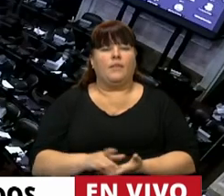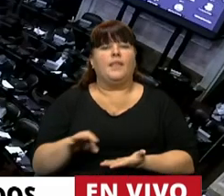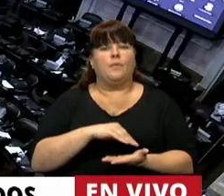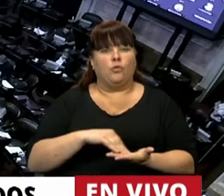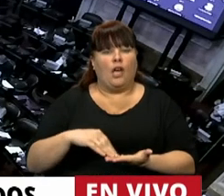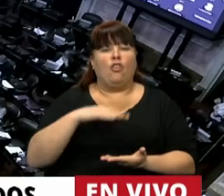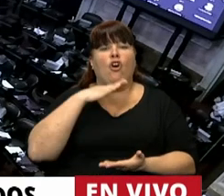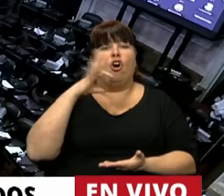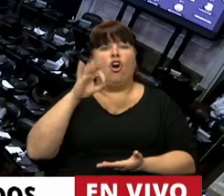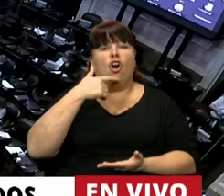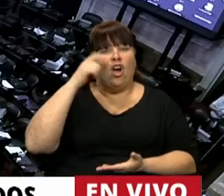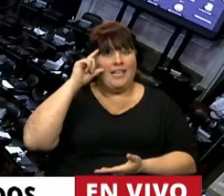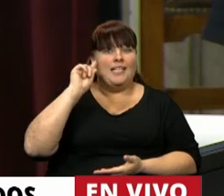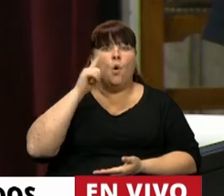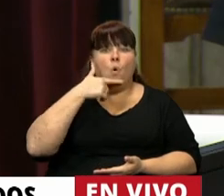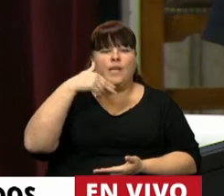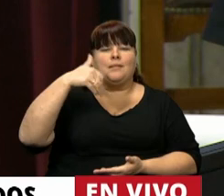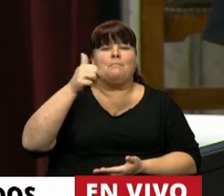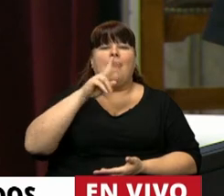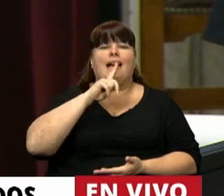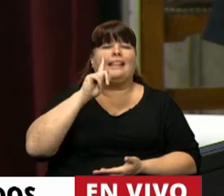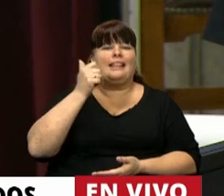diputado jose luis martiarena